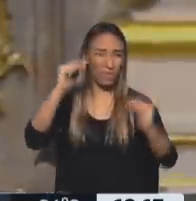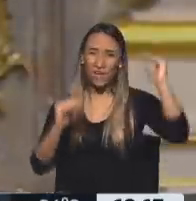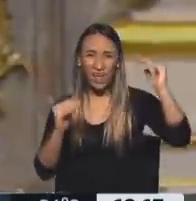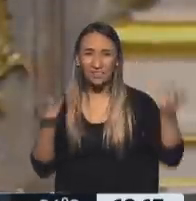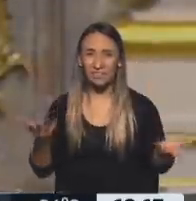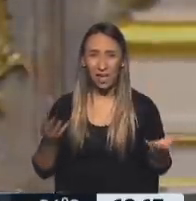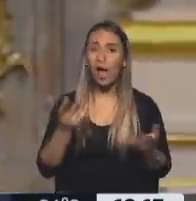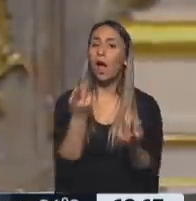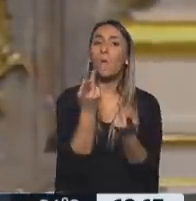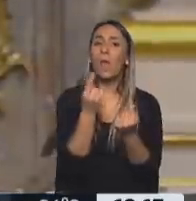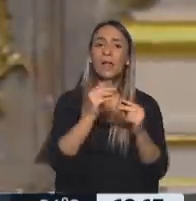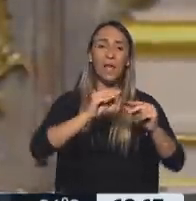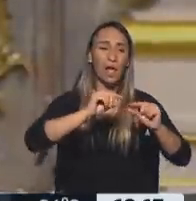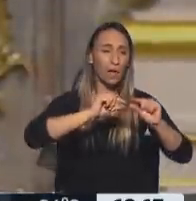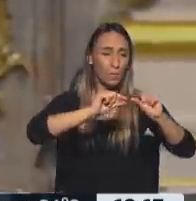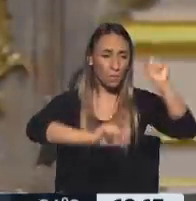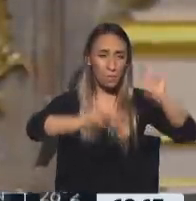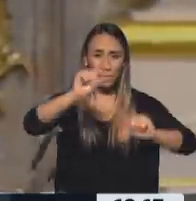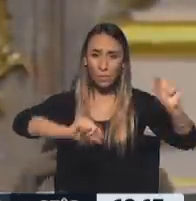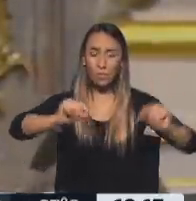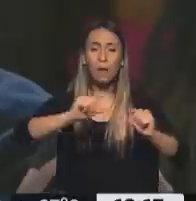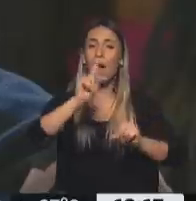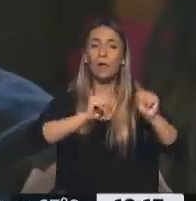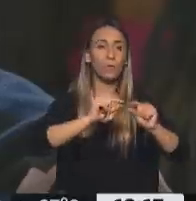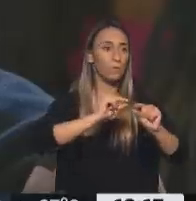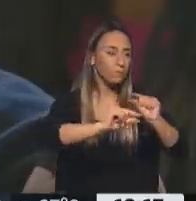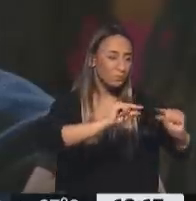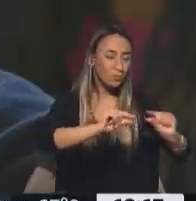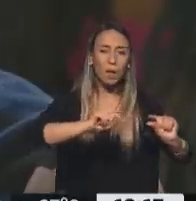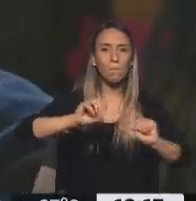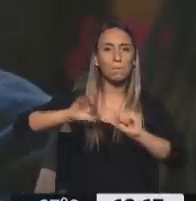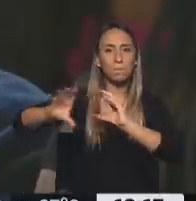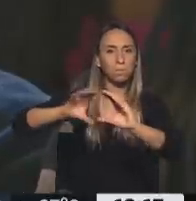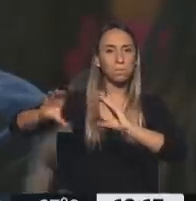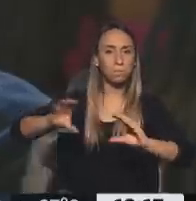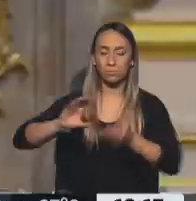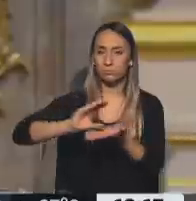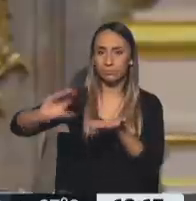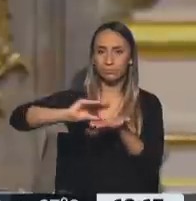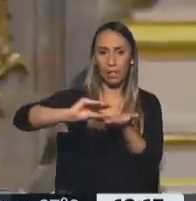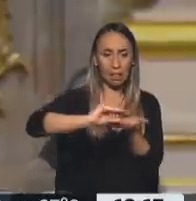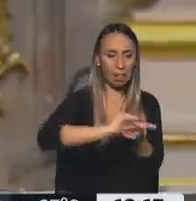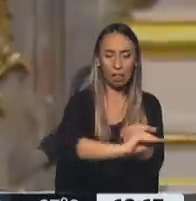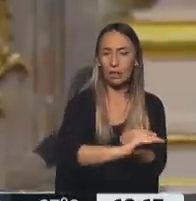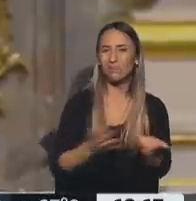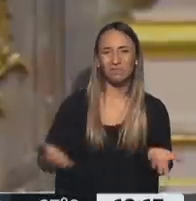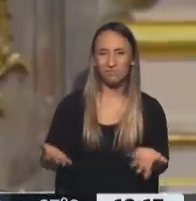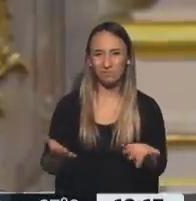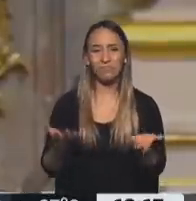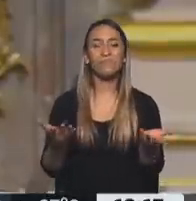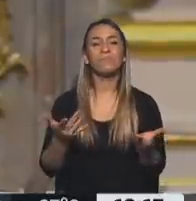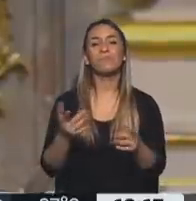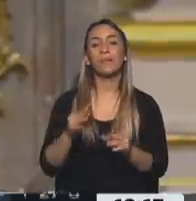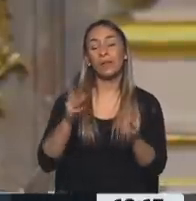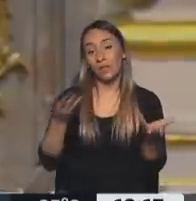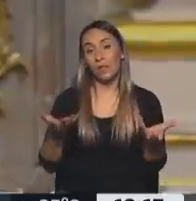la distribución claro fue mucho más muy beneficiosa para los empresarios que para los trabajadores que han quedado incluso más atrás bueno